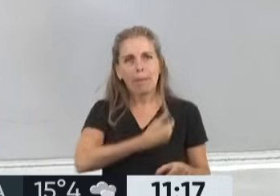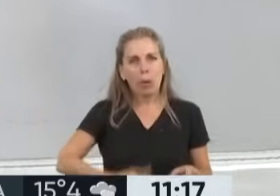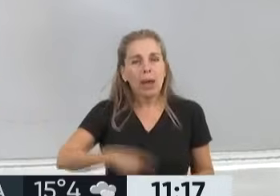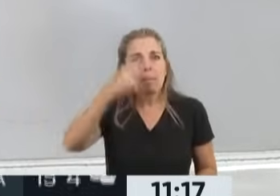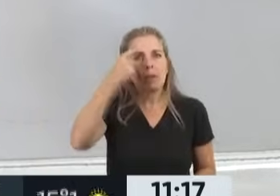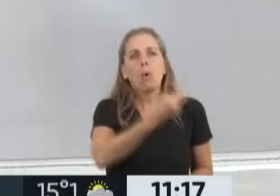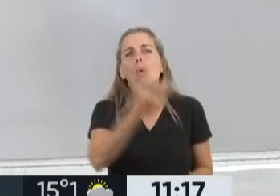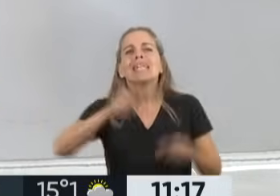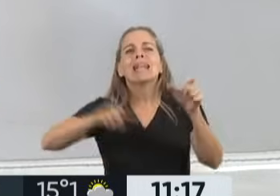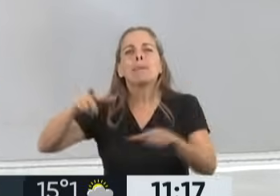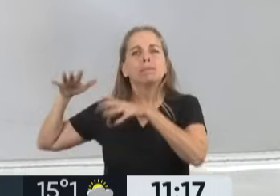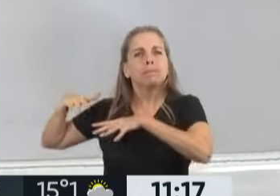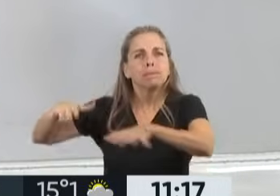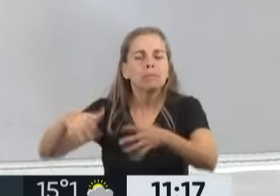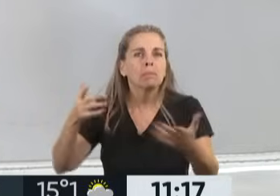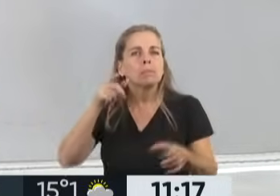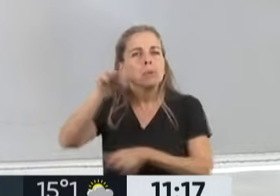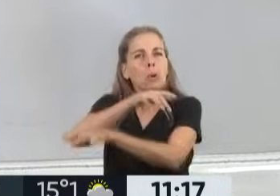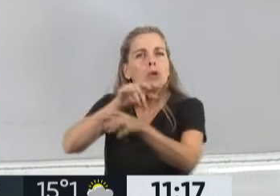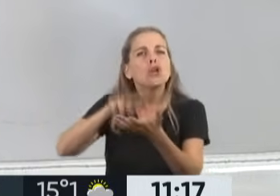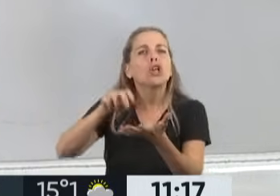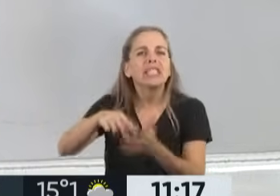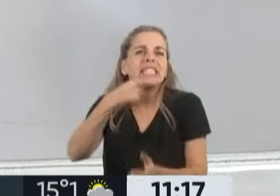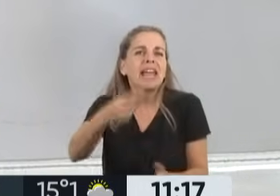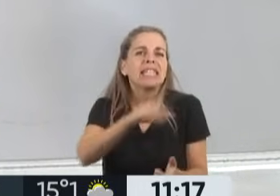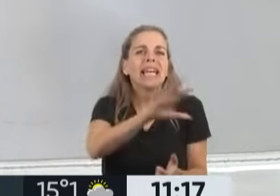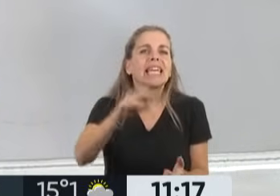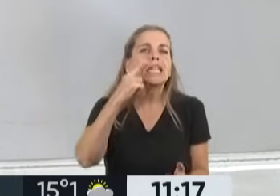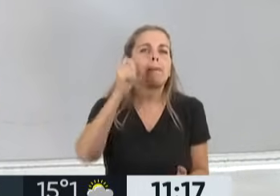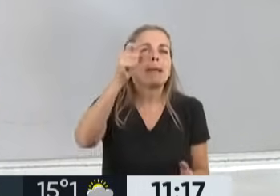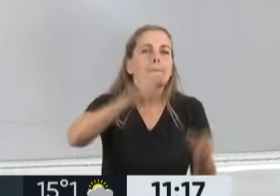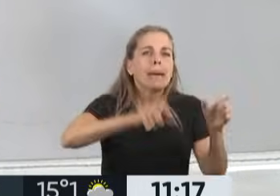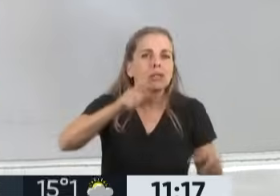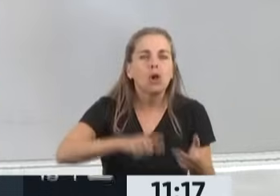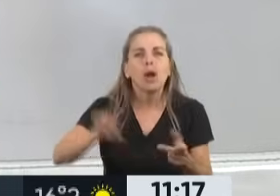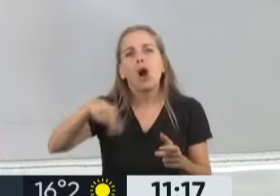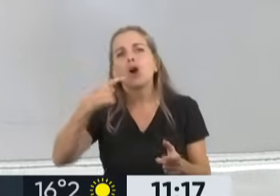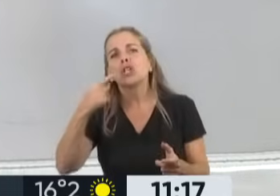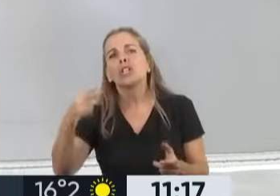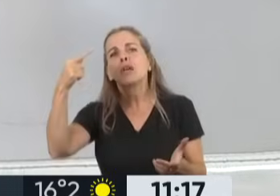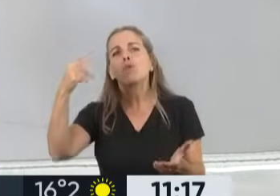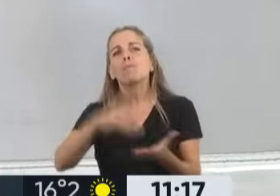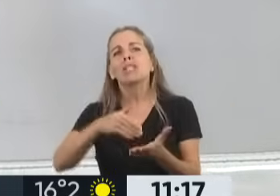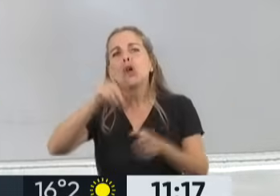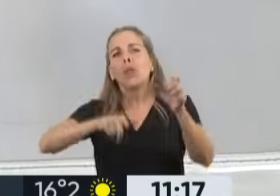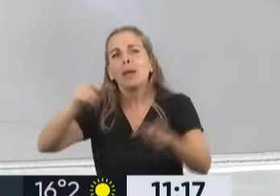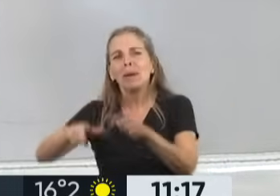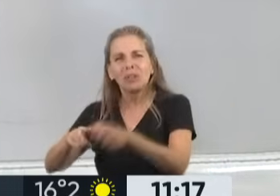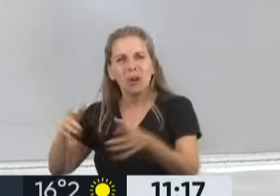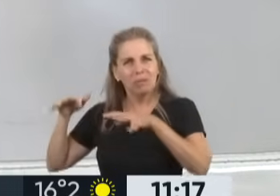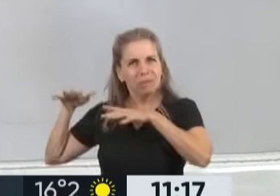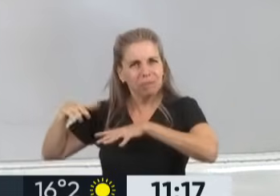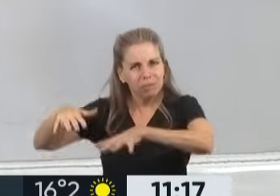de personas, 1 millón de personas a nivel nacional, y si ratifican esta idea de que marchó el tren fantasma, digo, teniendo en cuenta que dentro de